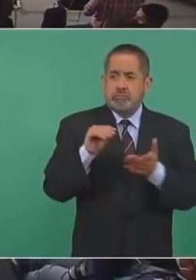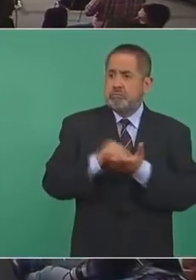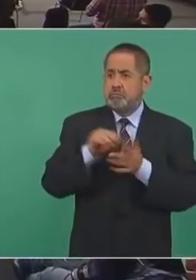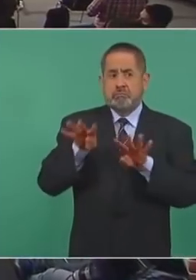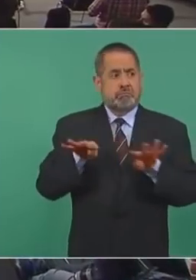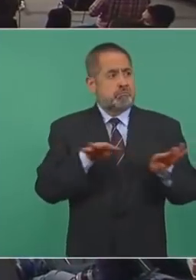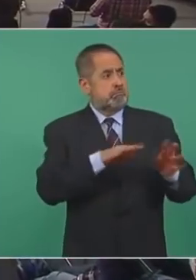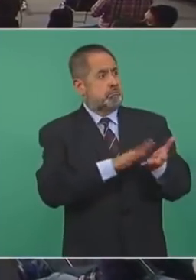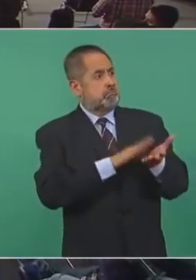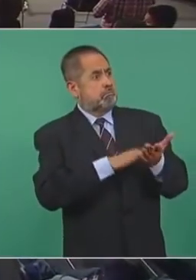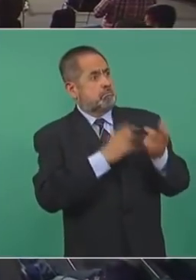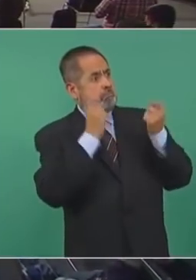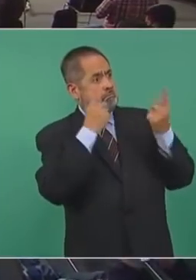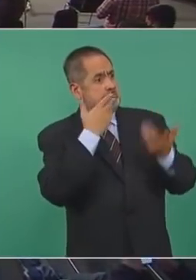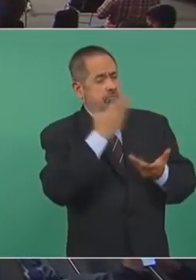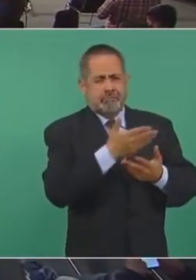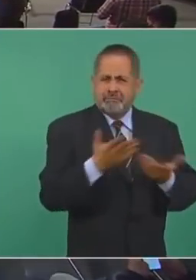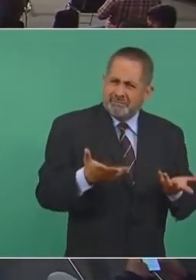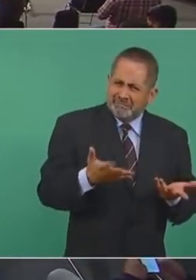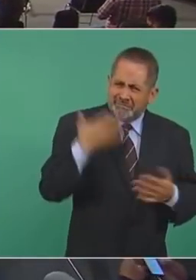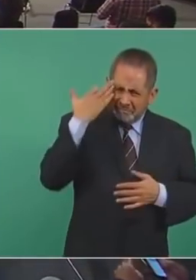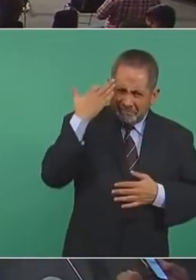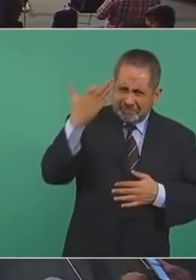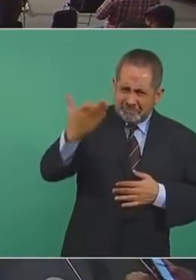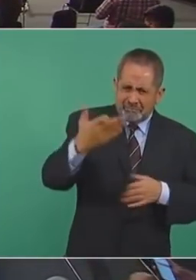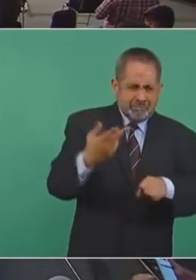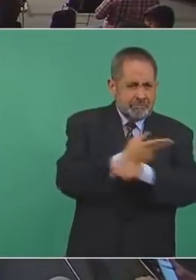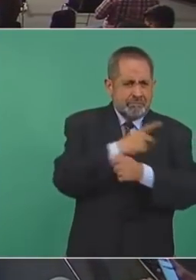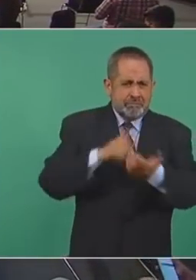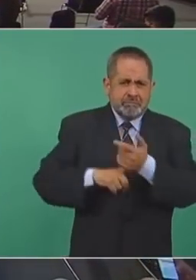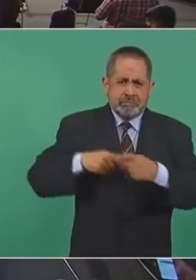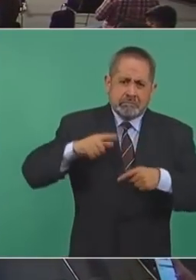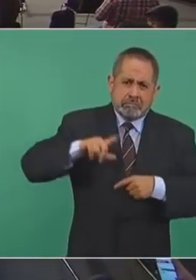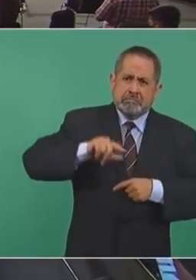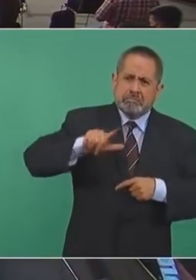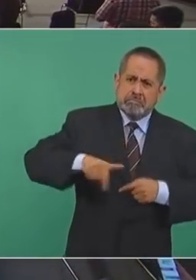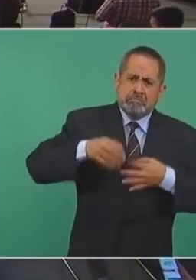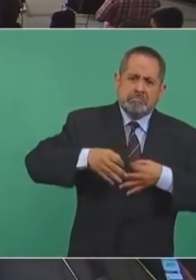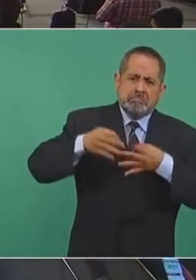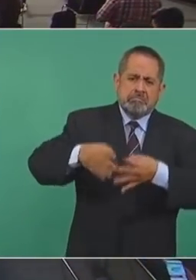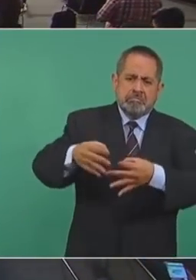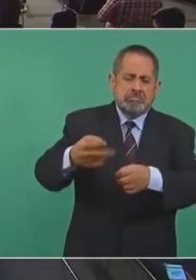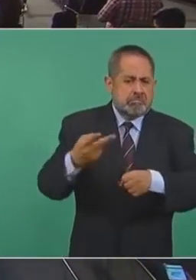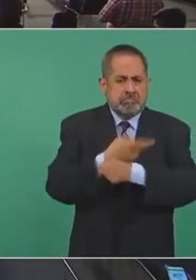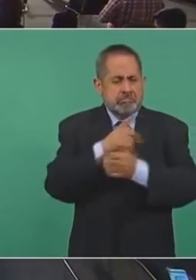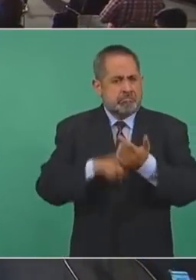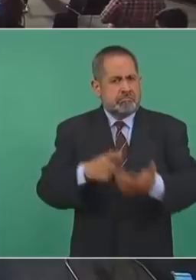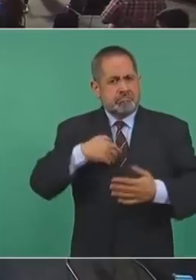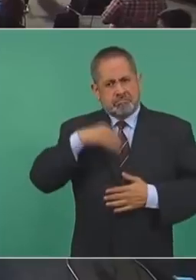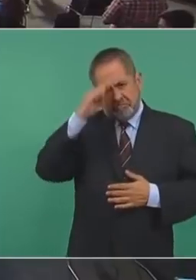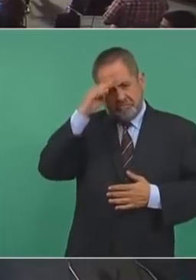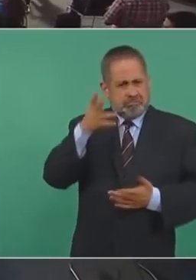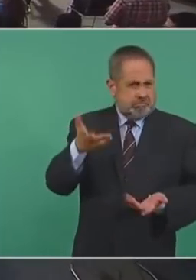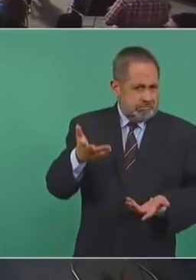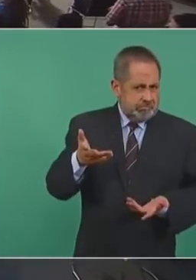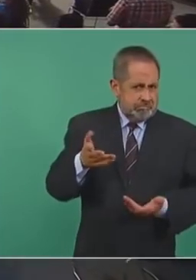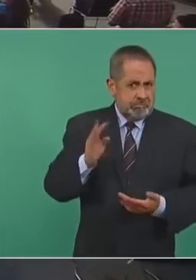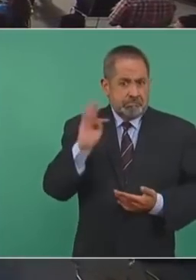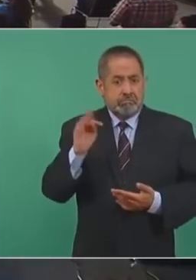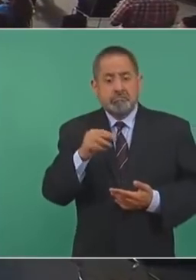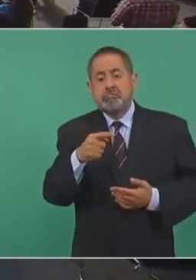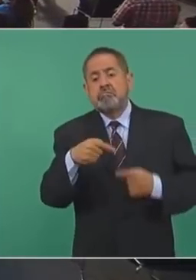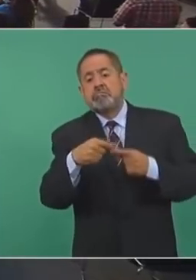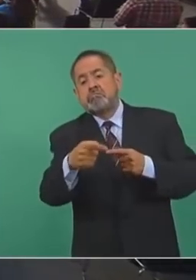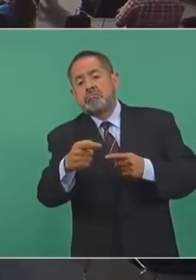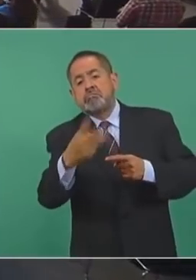también lo tardado que está haciendo pues resolver este caso, porque bueno, no sabemos o si usted considera que tal vez a su gobierno le alcance para